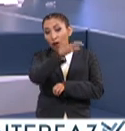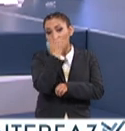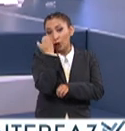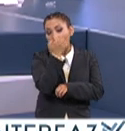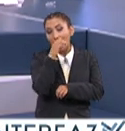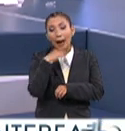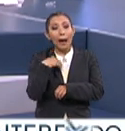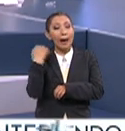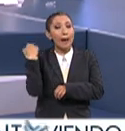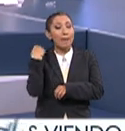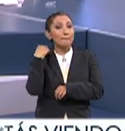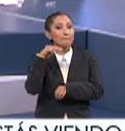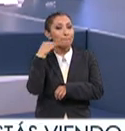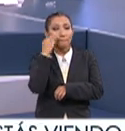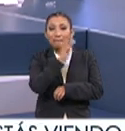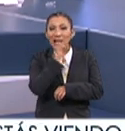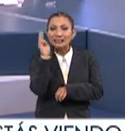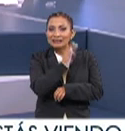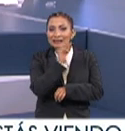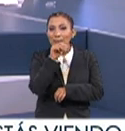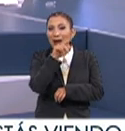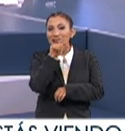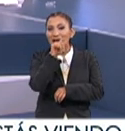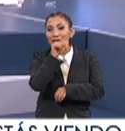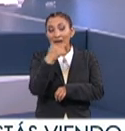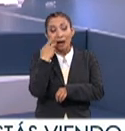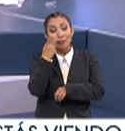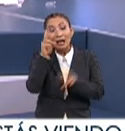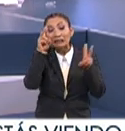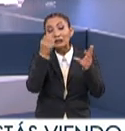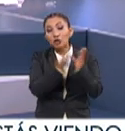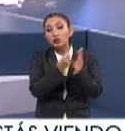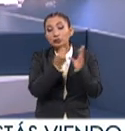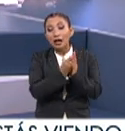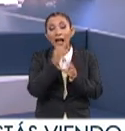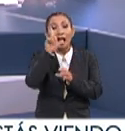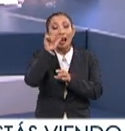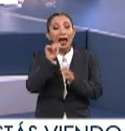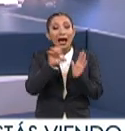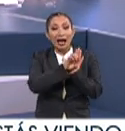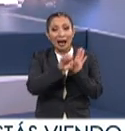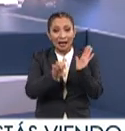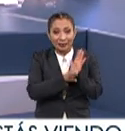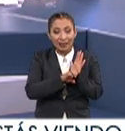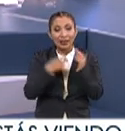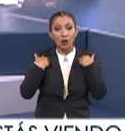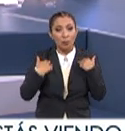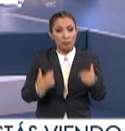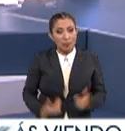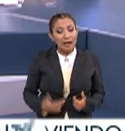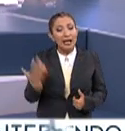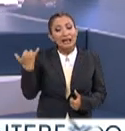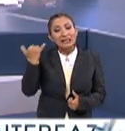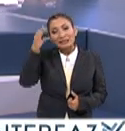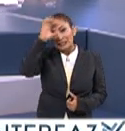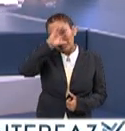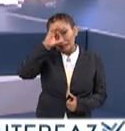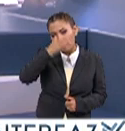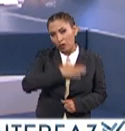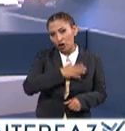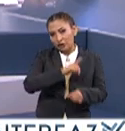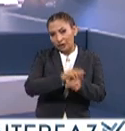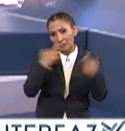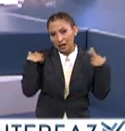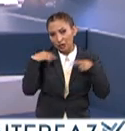Campus Mazatlán, y vamos a hablar de un interesantísimo MOOC que se llama La Ética del Ser Humano y la Ciencia. Muy buenos